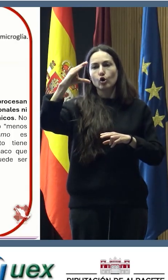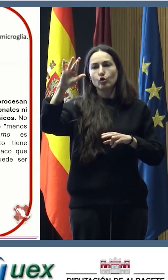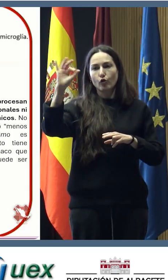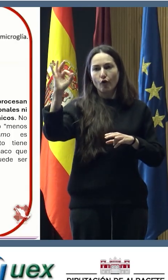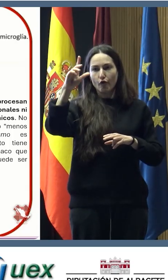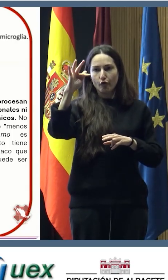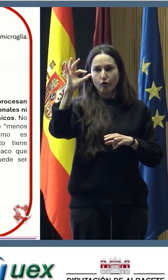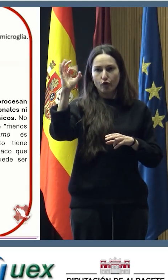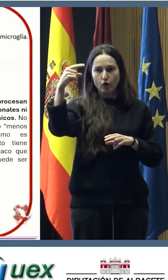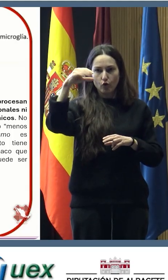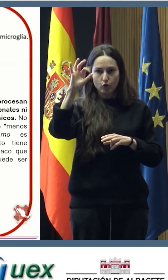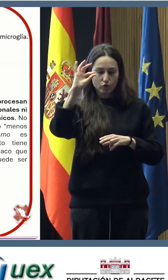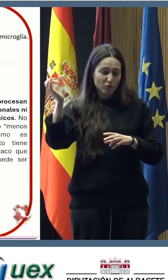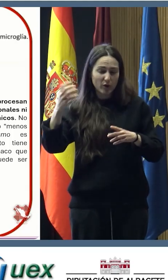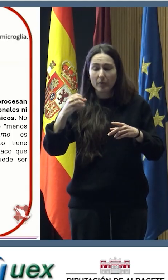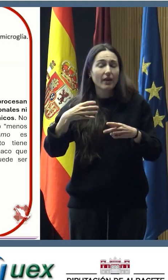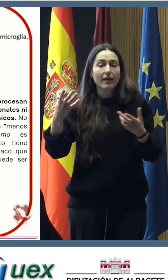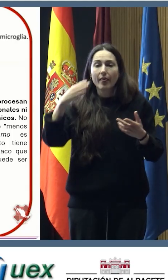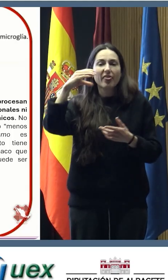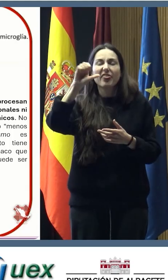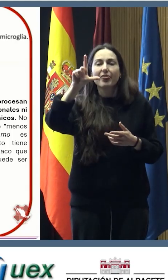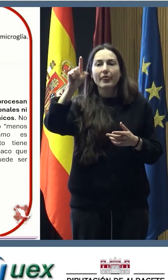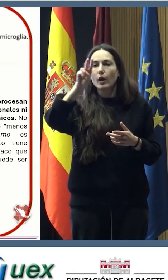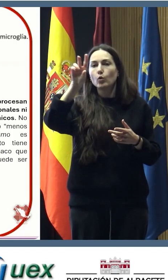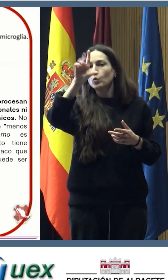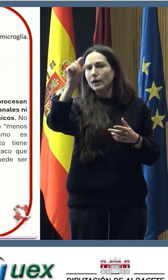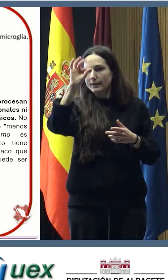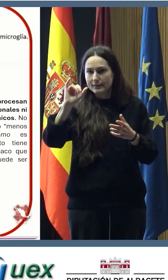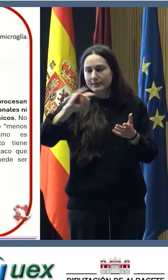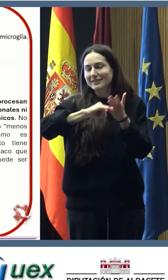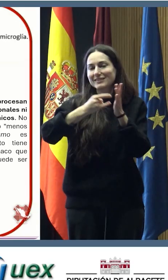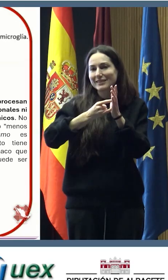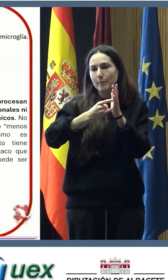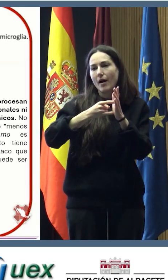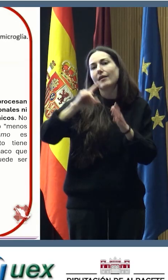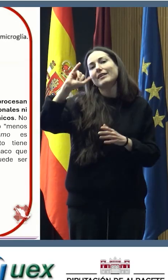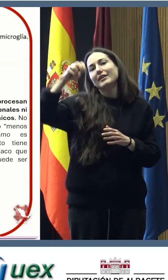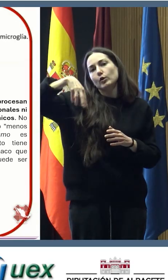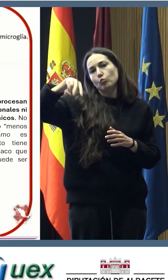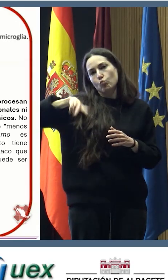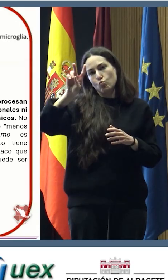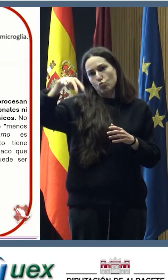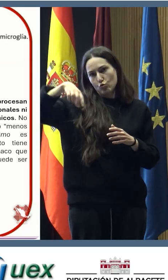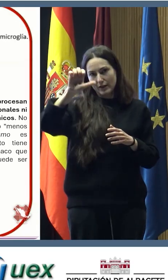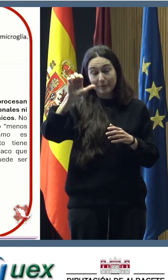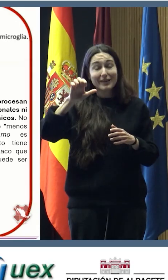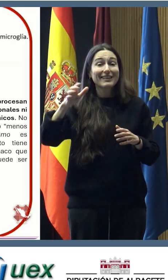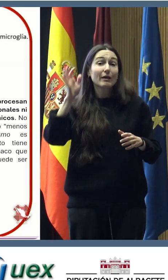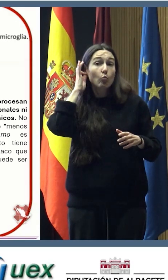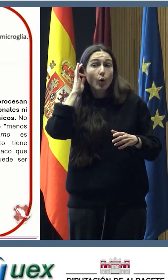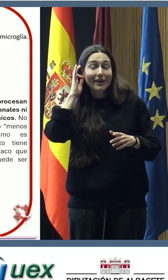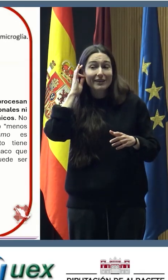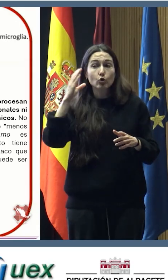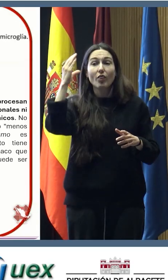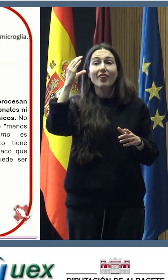células del sistema inmune, y en las hembras son las células T las que parece que controlan el dolor. Entonces,